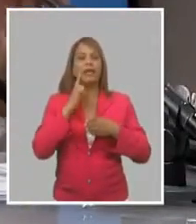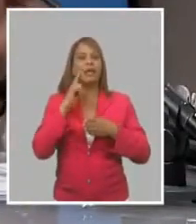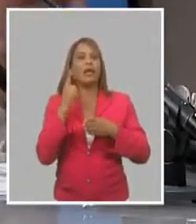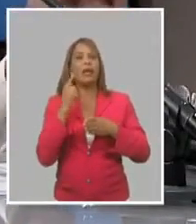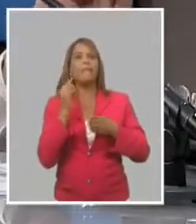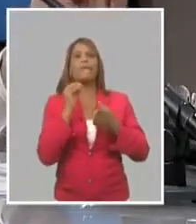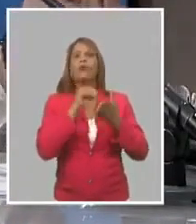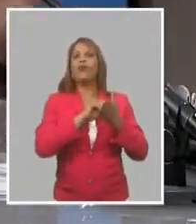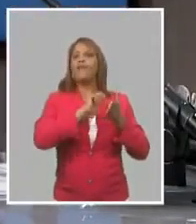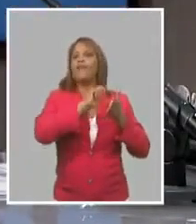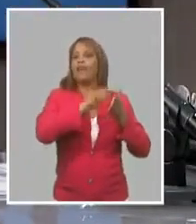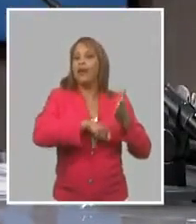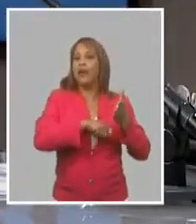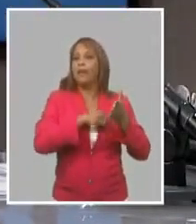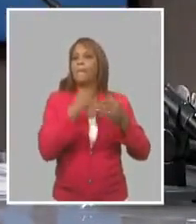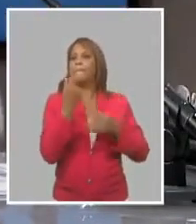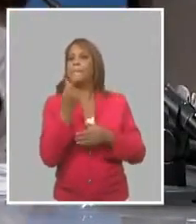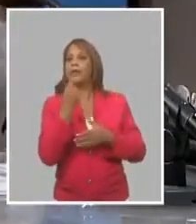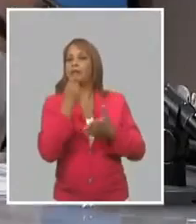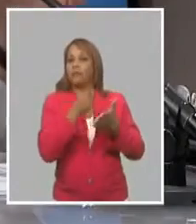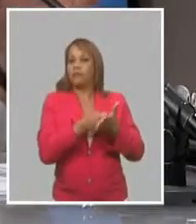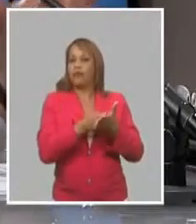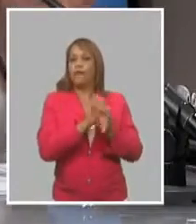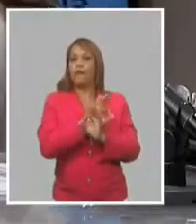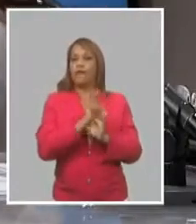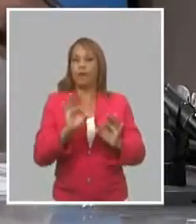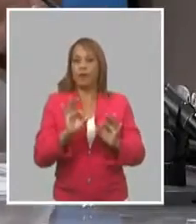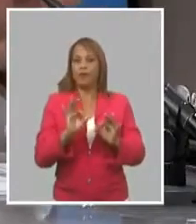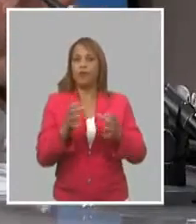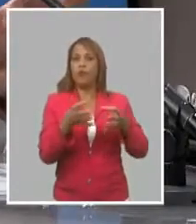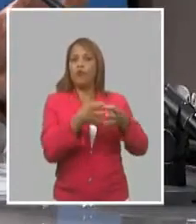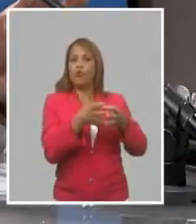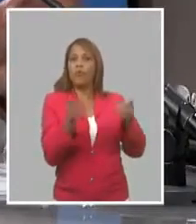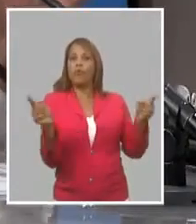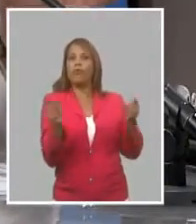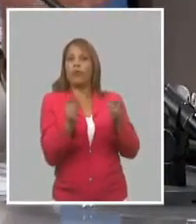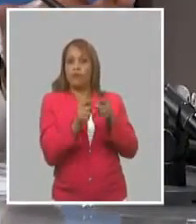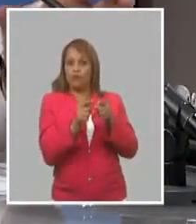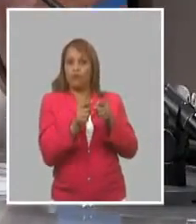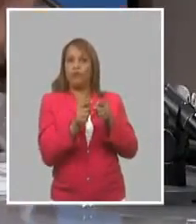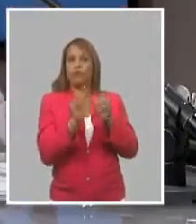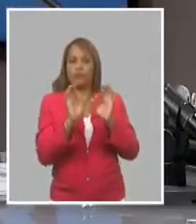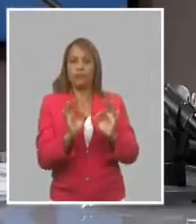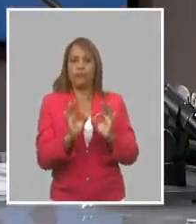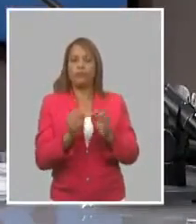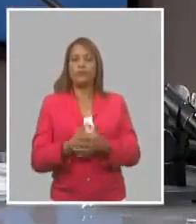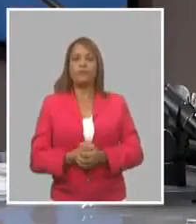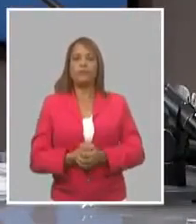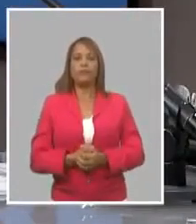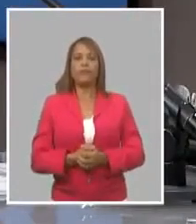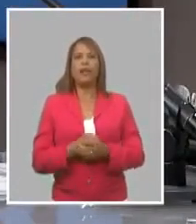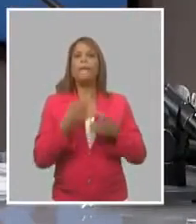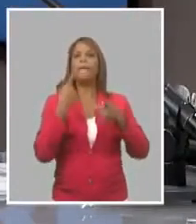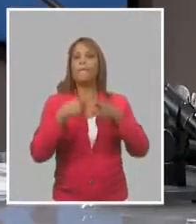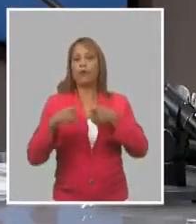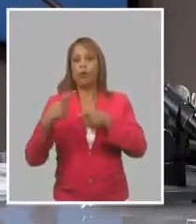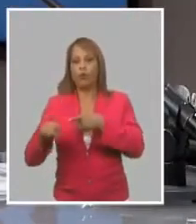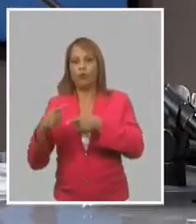fijar precios centralizados en un grupo reducido de